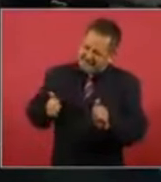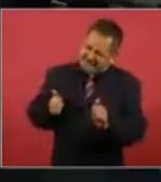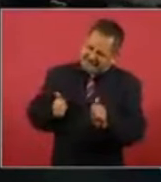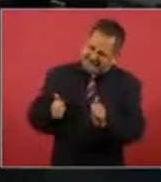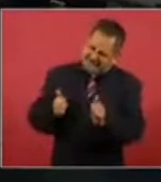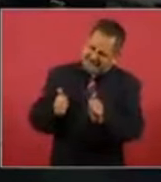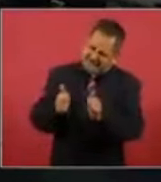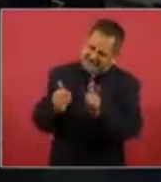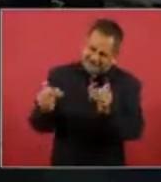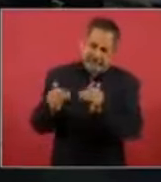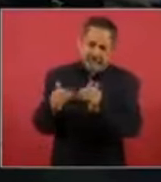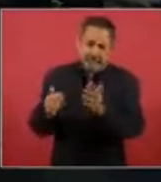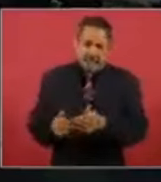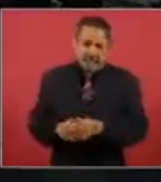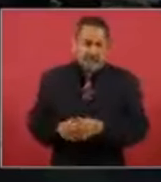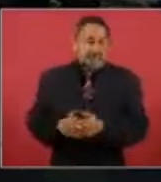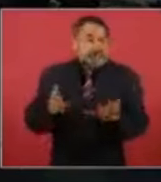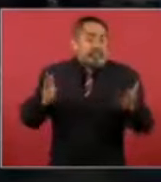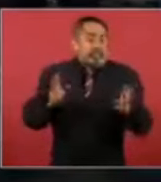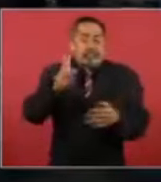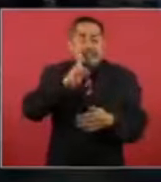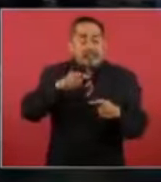Entonces, quién sabe con qué van a salir ahora,